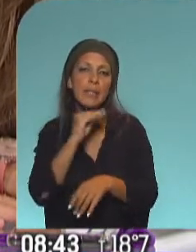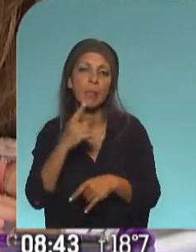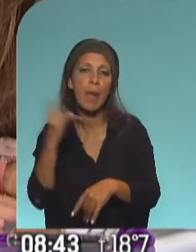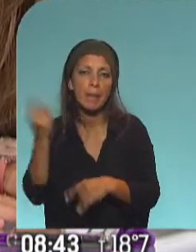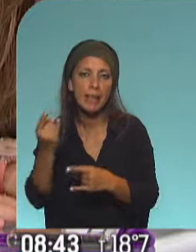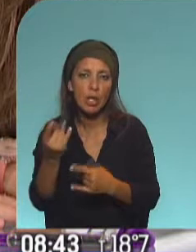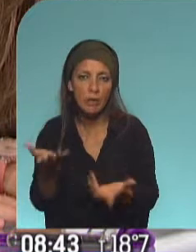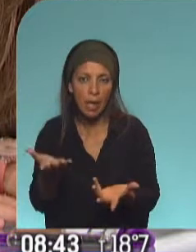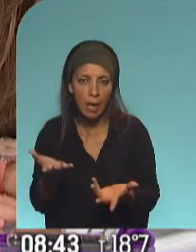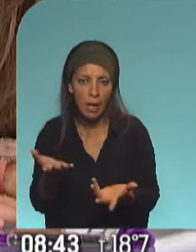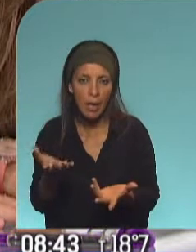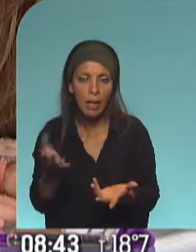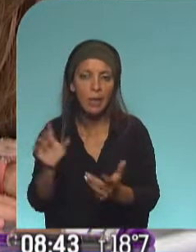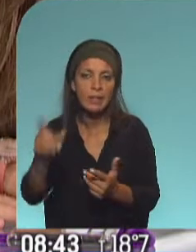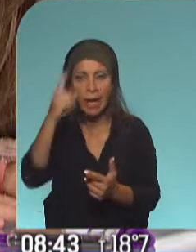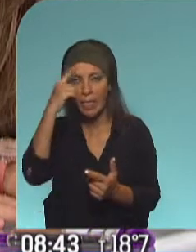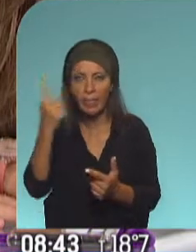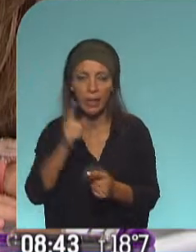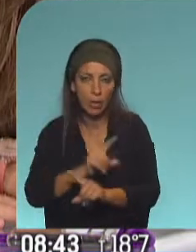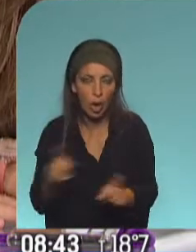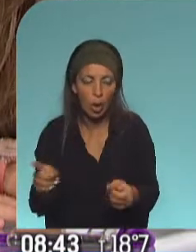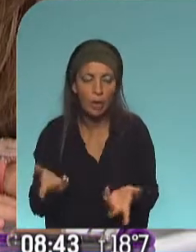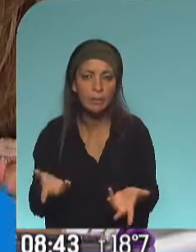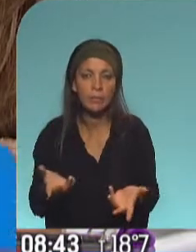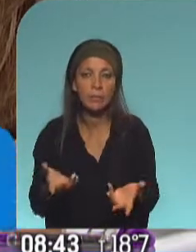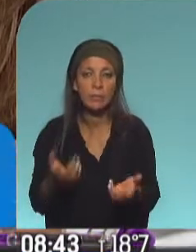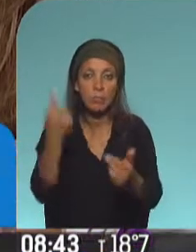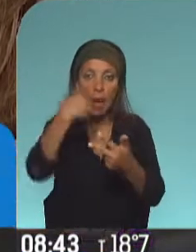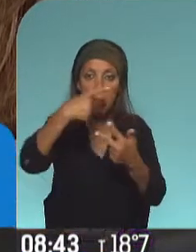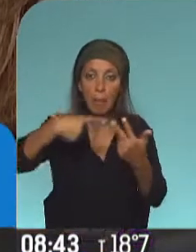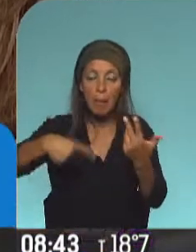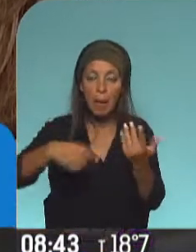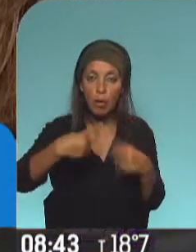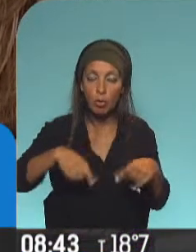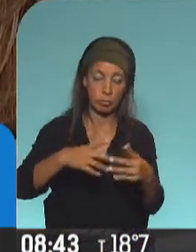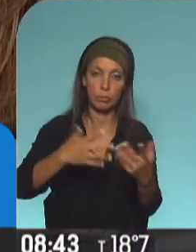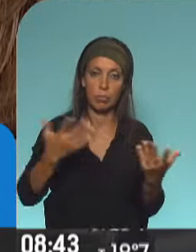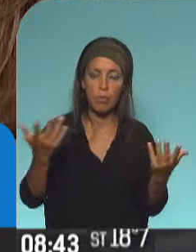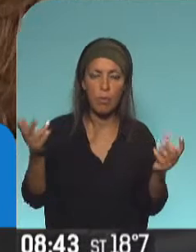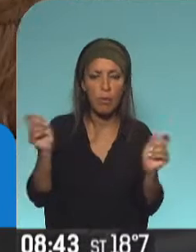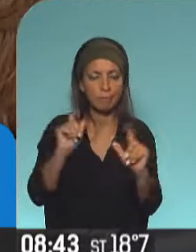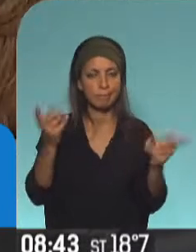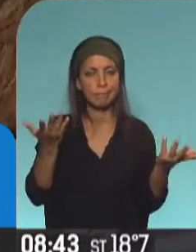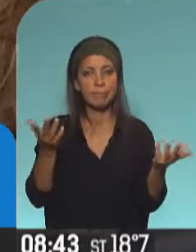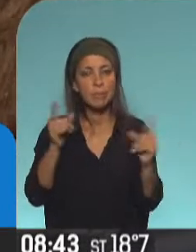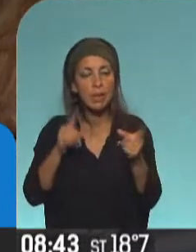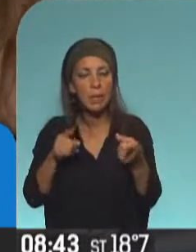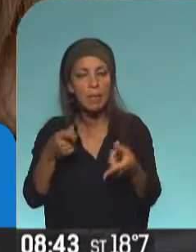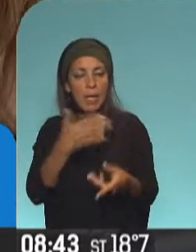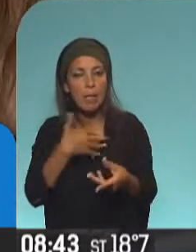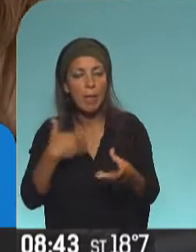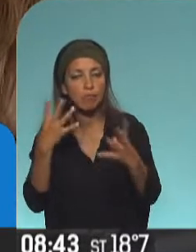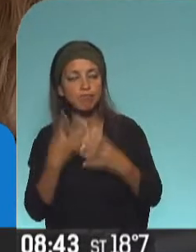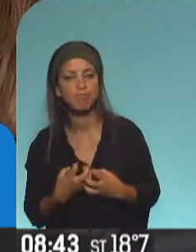que estaba desmayada, que le habían dado algo de tomar. Digo, todo este combo terrible impactó directamente inclusive en la salud de la mamá de